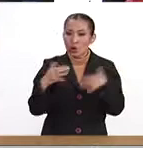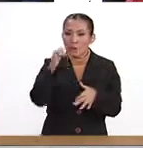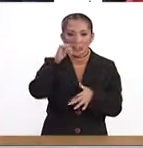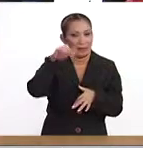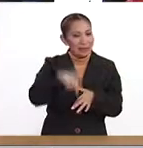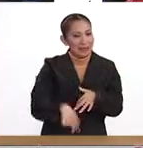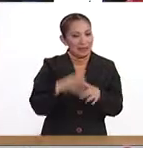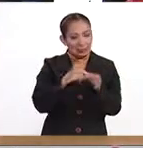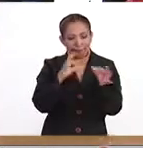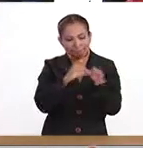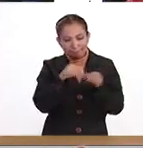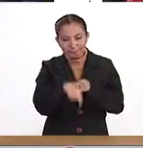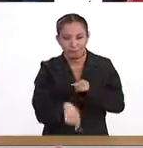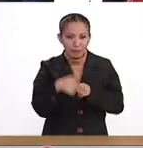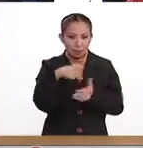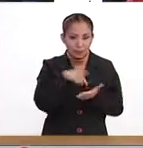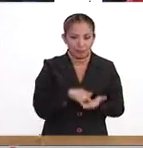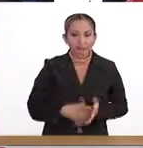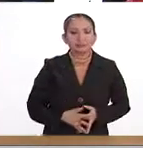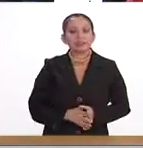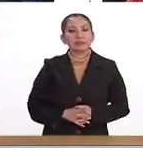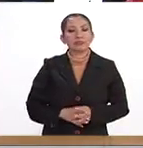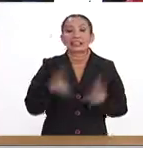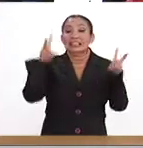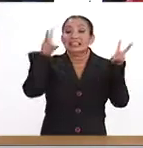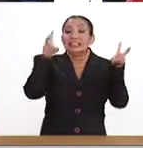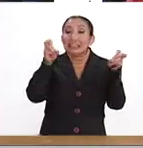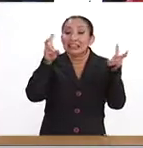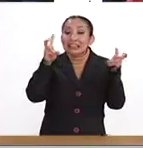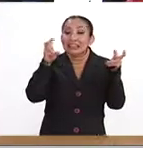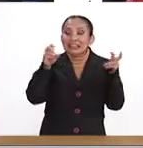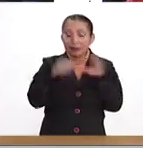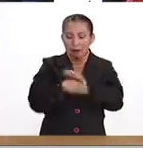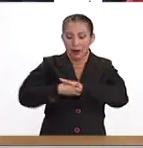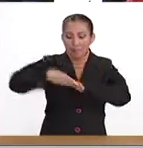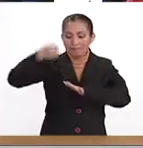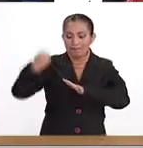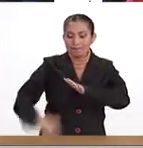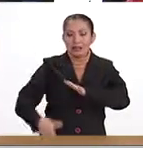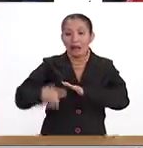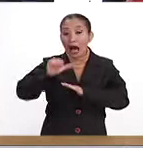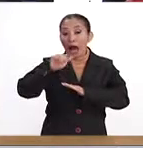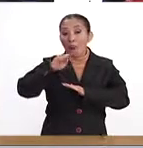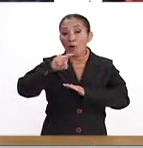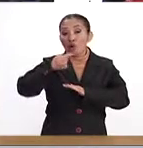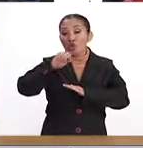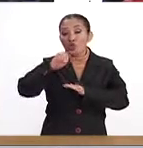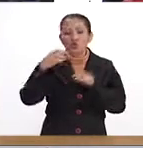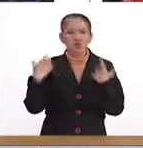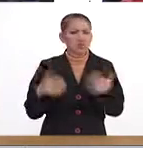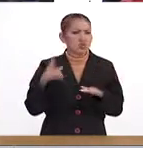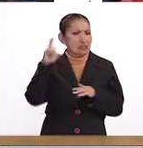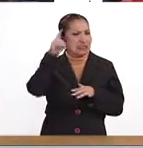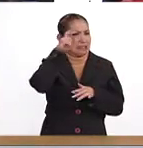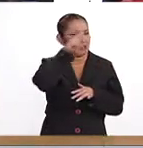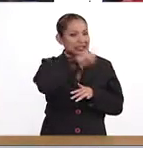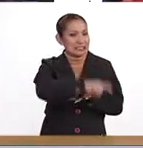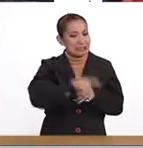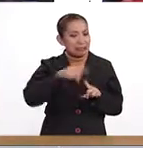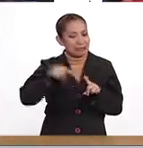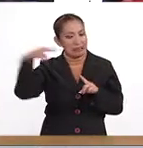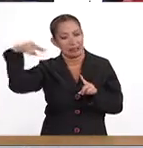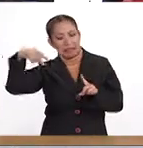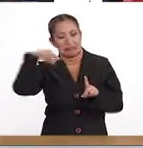a colación aquí en el estudio. El tema del aborto, un tema muy espinoso, muy necesario abordar desde